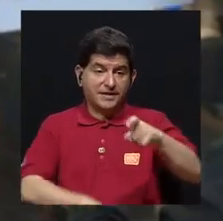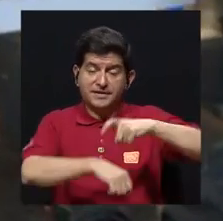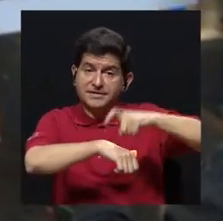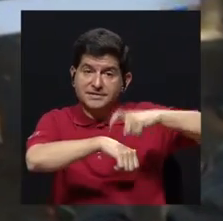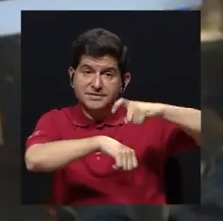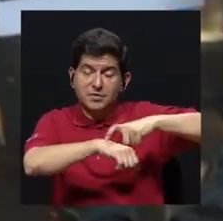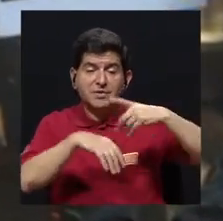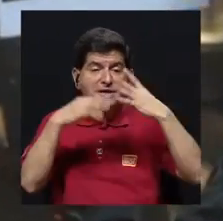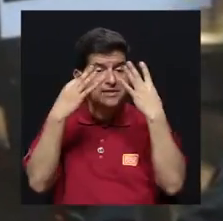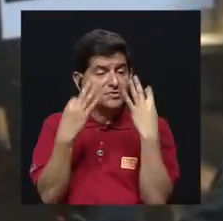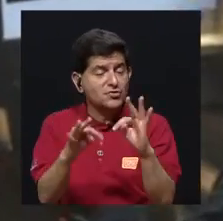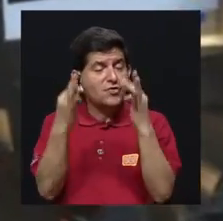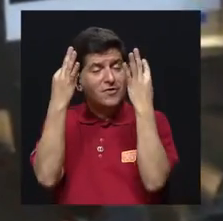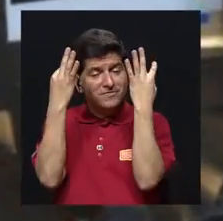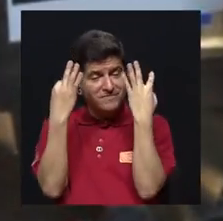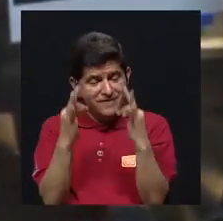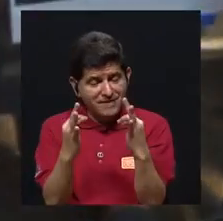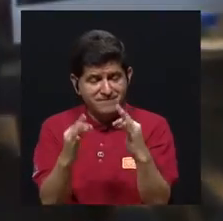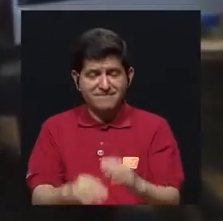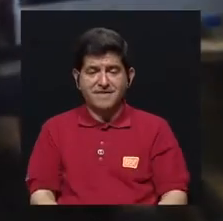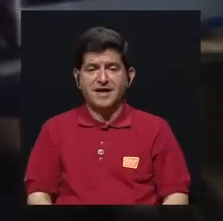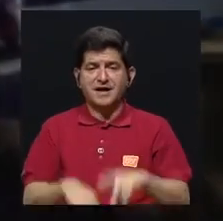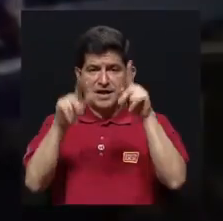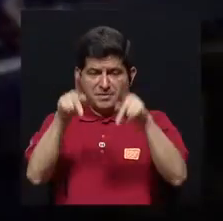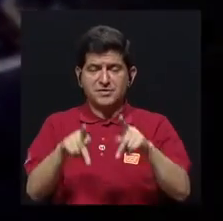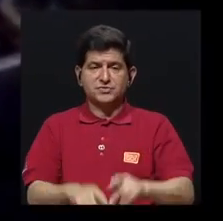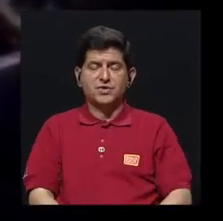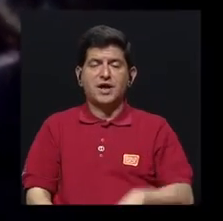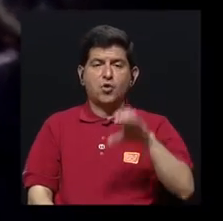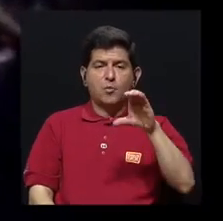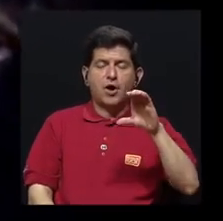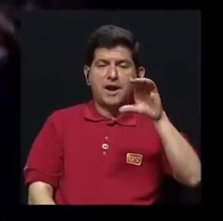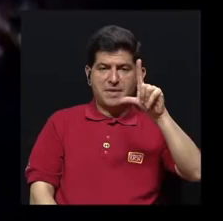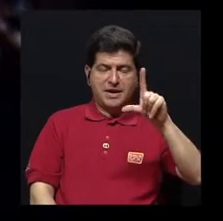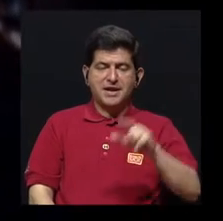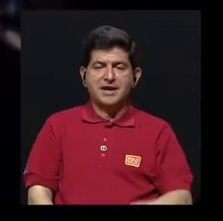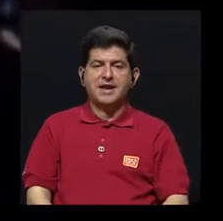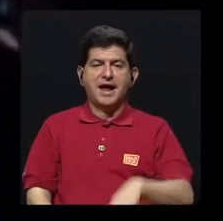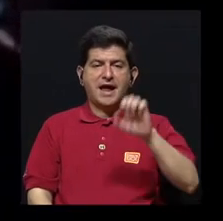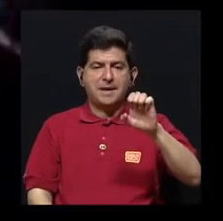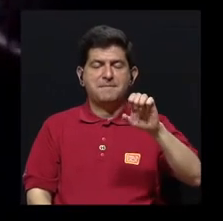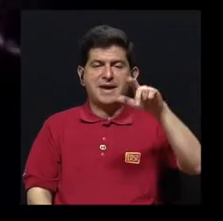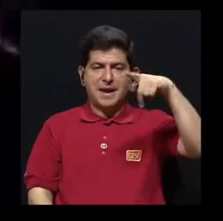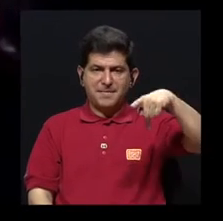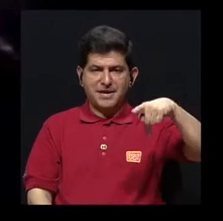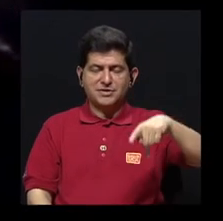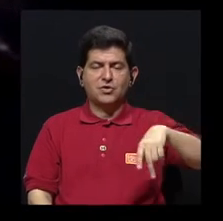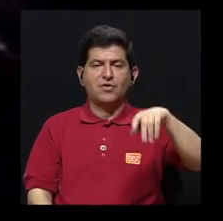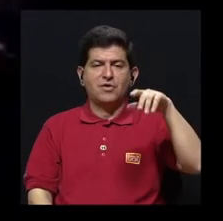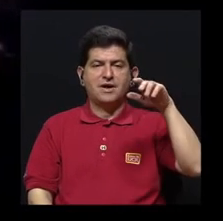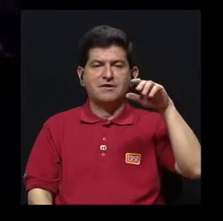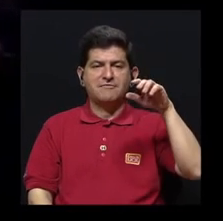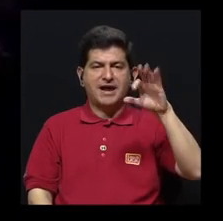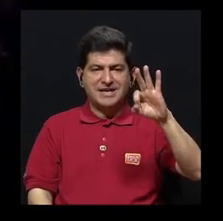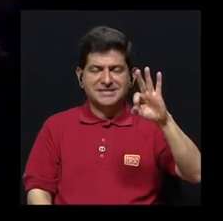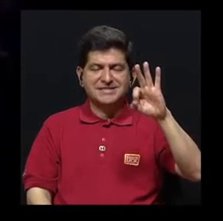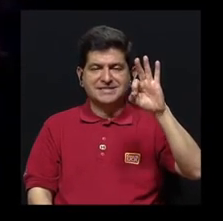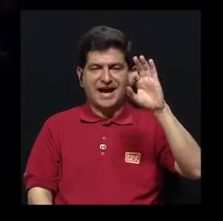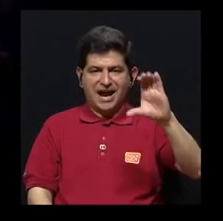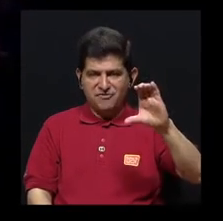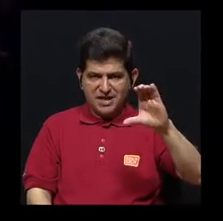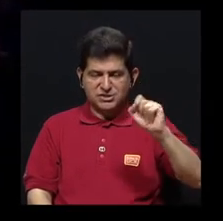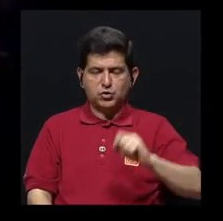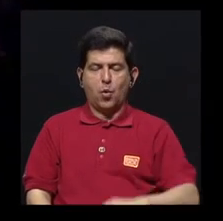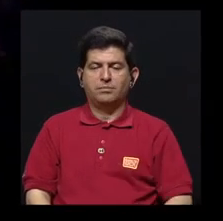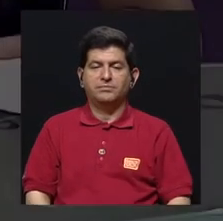Carmen Lira, Emilia Prieto, Francisca Carrasco, ¿verdad? Y ahí fue donde ya el movimiento va tomando como forma,